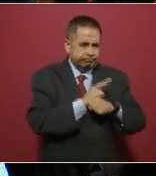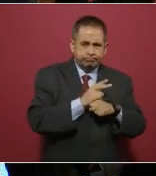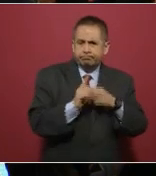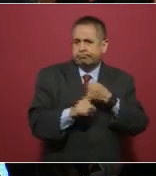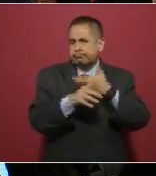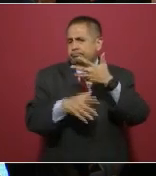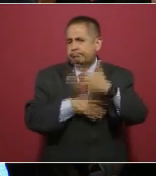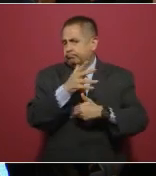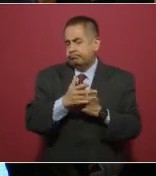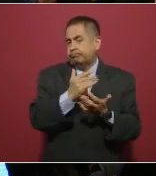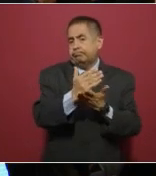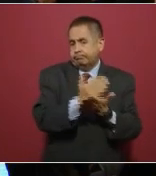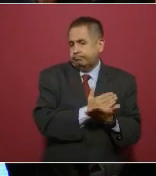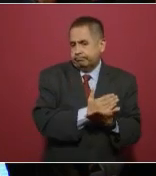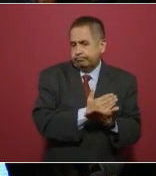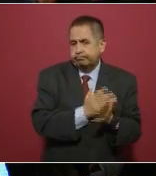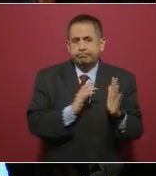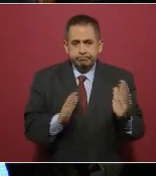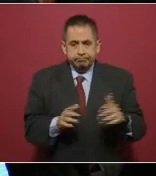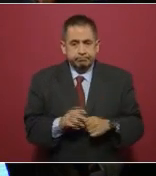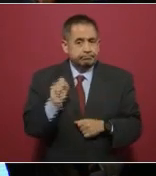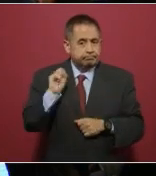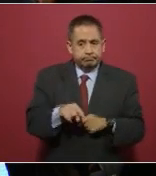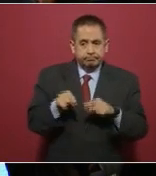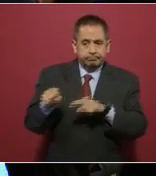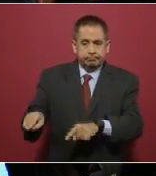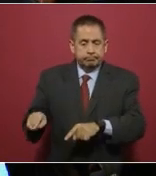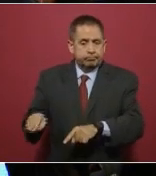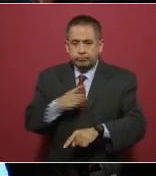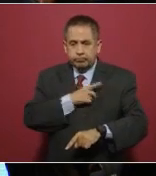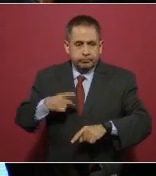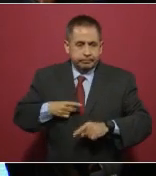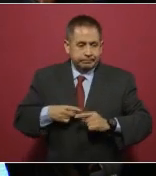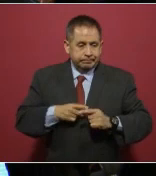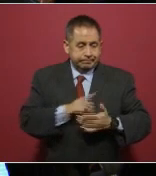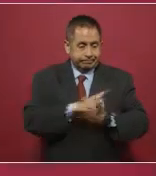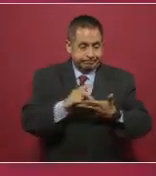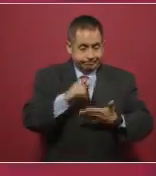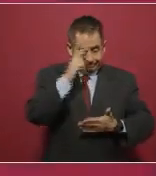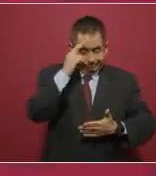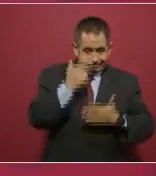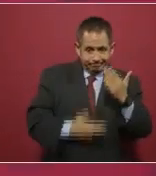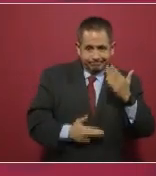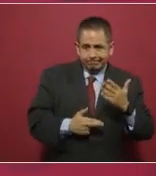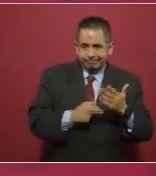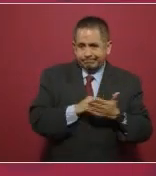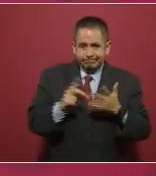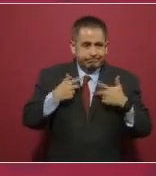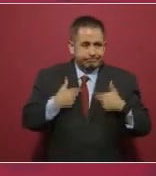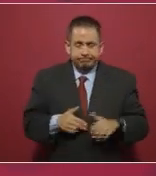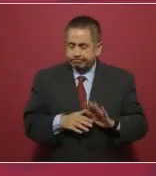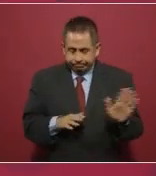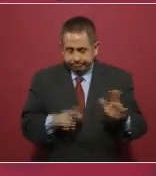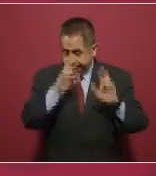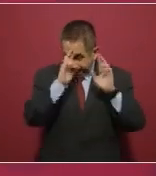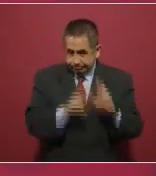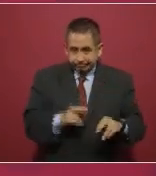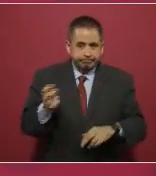violencia, sin violar derechos humanos. ¿Cómo lograr esto?